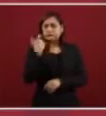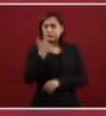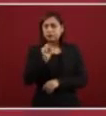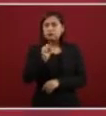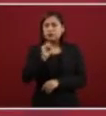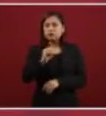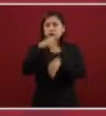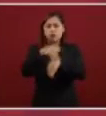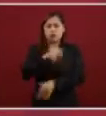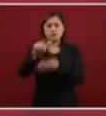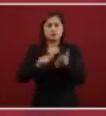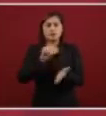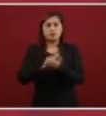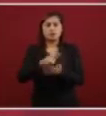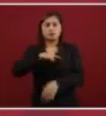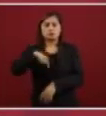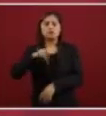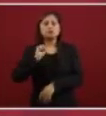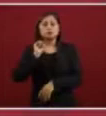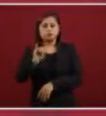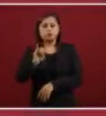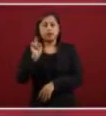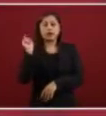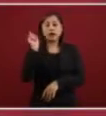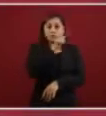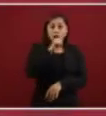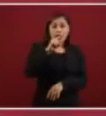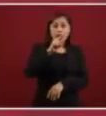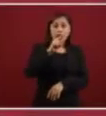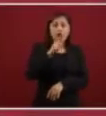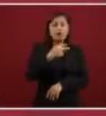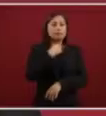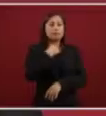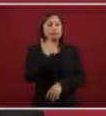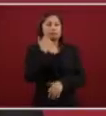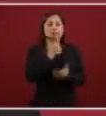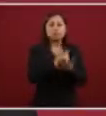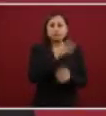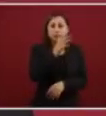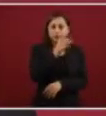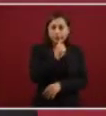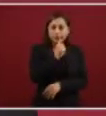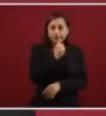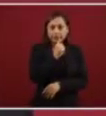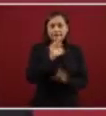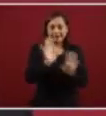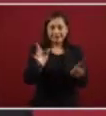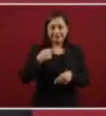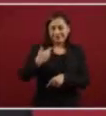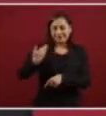conformidad con la ley si no alcanza es por lo que plantee